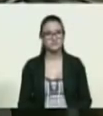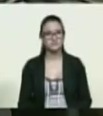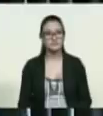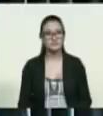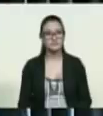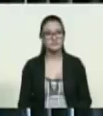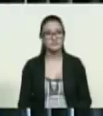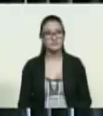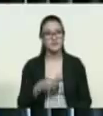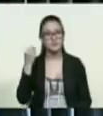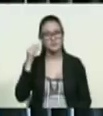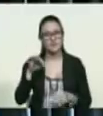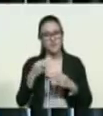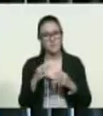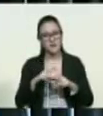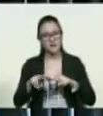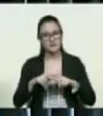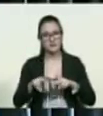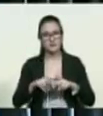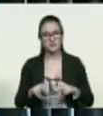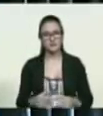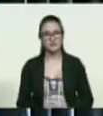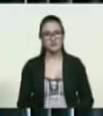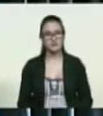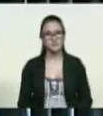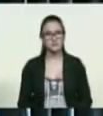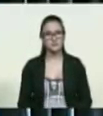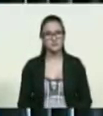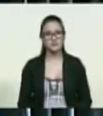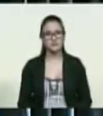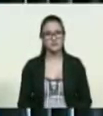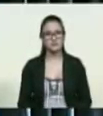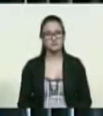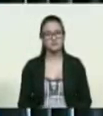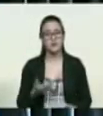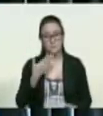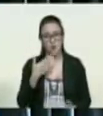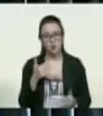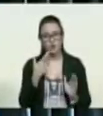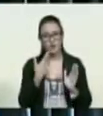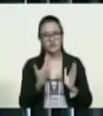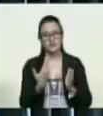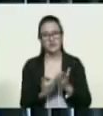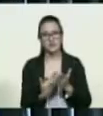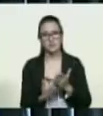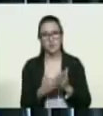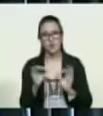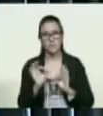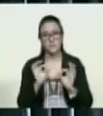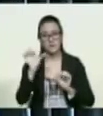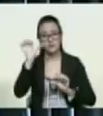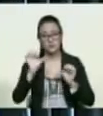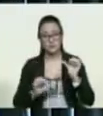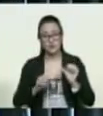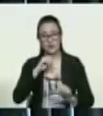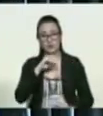Pensó en la familia, en los niños. Pronto van a ver el testimonio en un documental que estamos preparando.